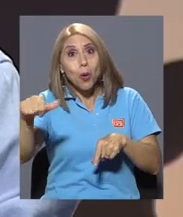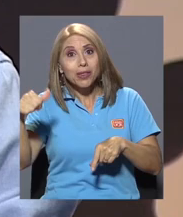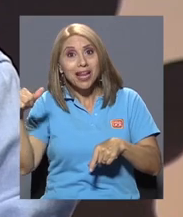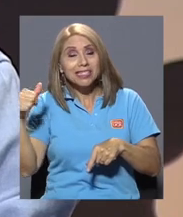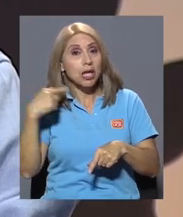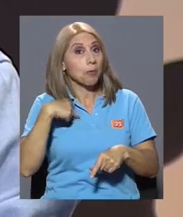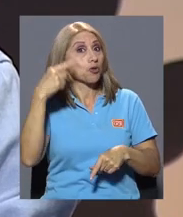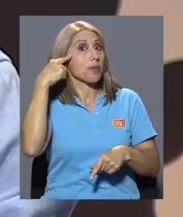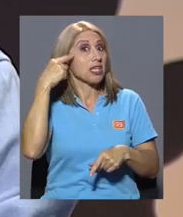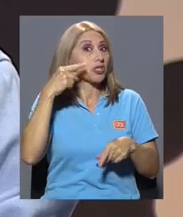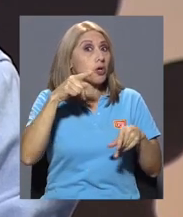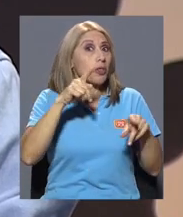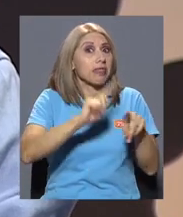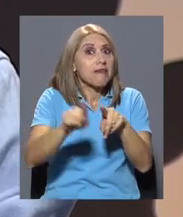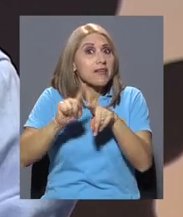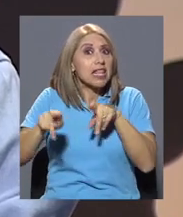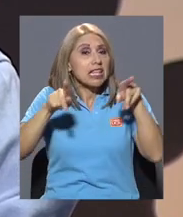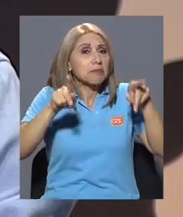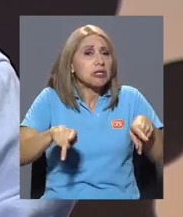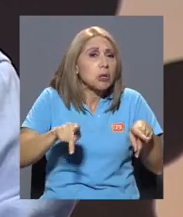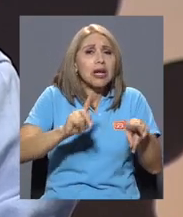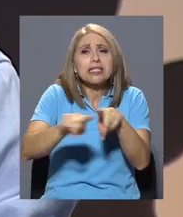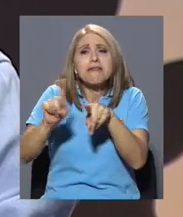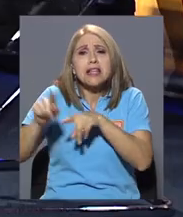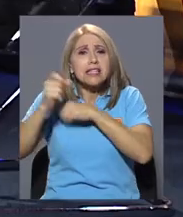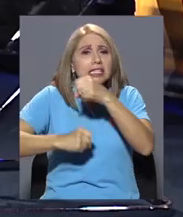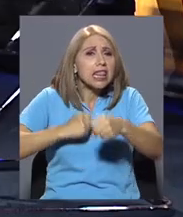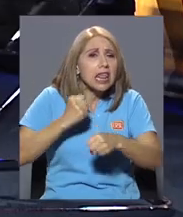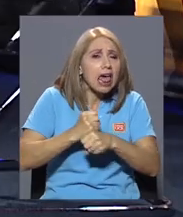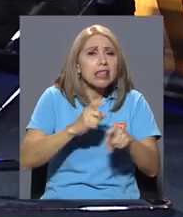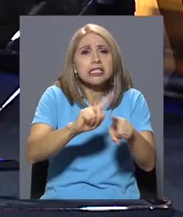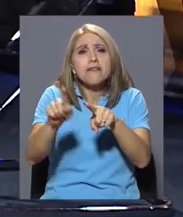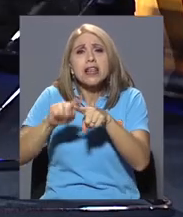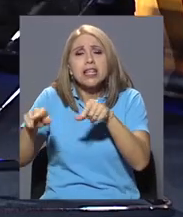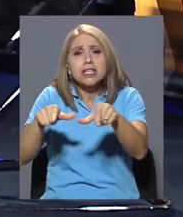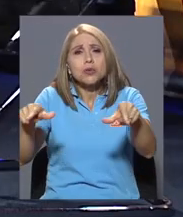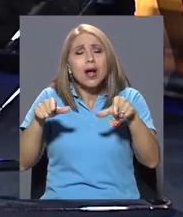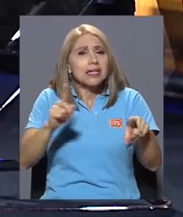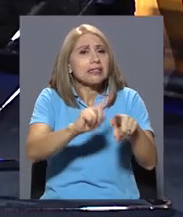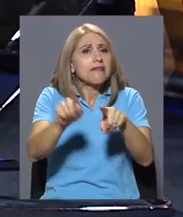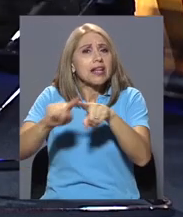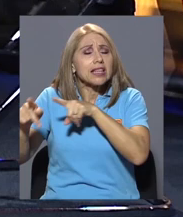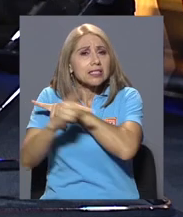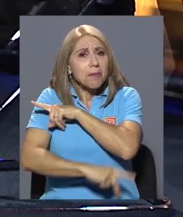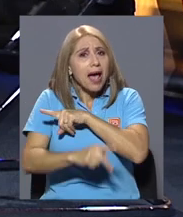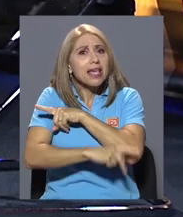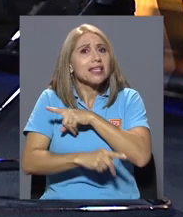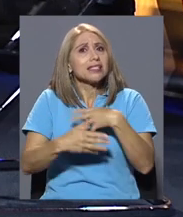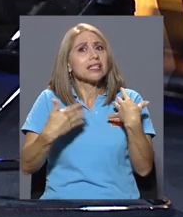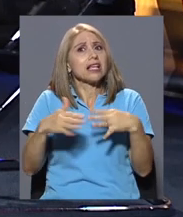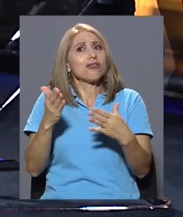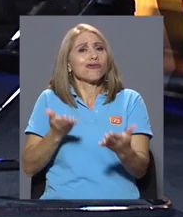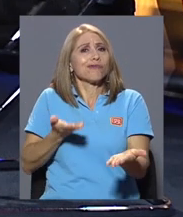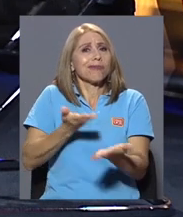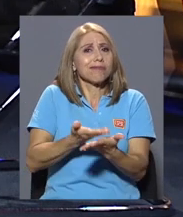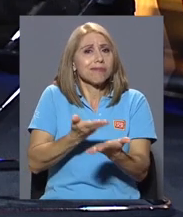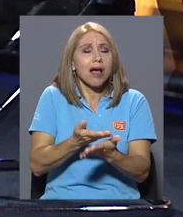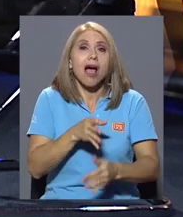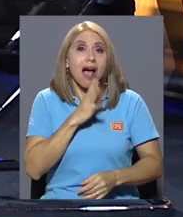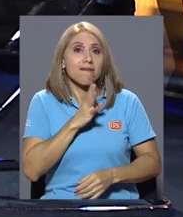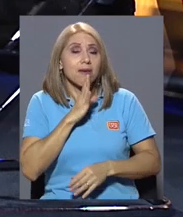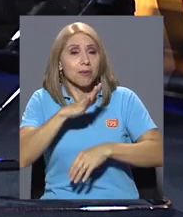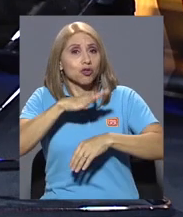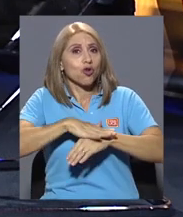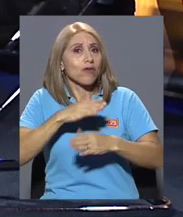que el interés vino de personas de muchas edades de muchos lugares y hasta de muchos países hablábamos de hace unos minutos sobre las formas de